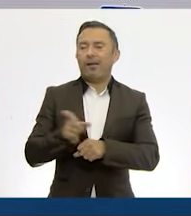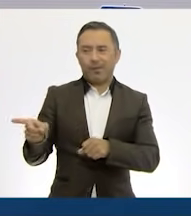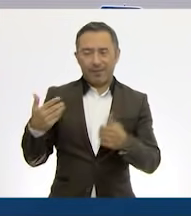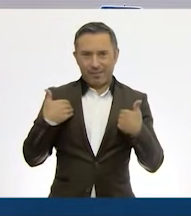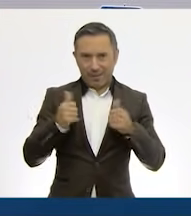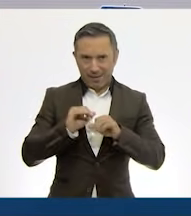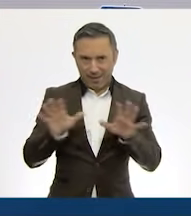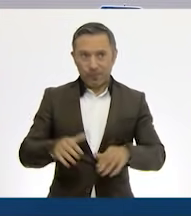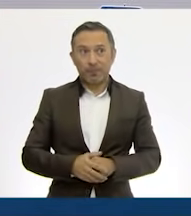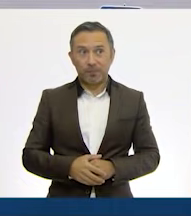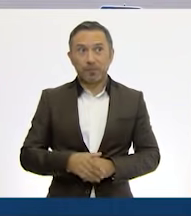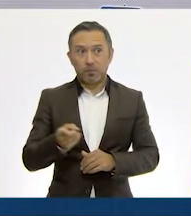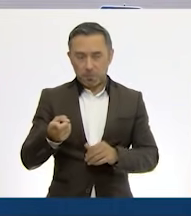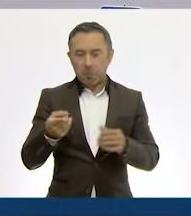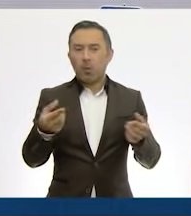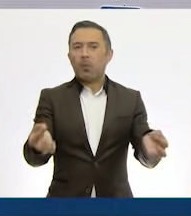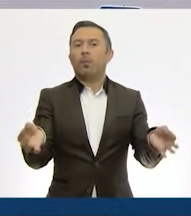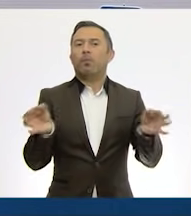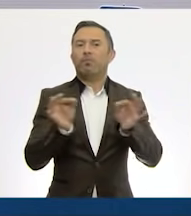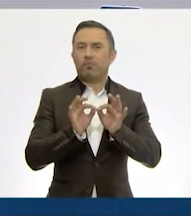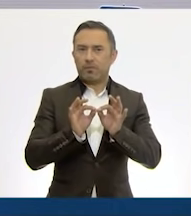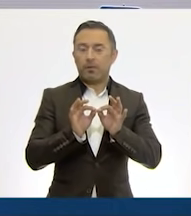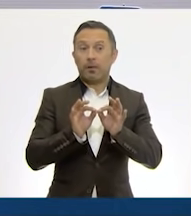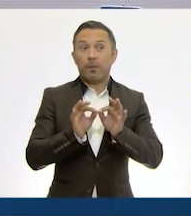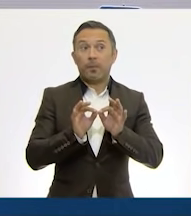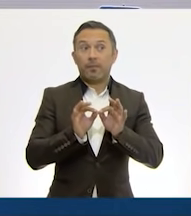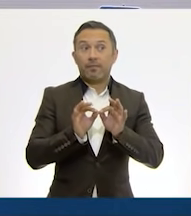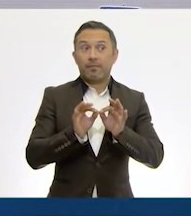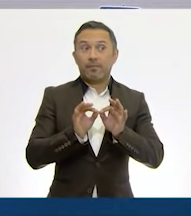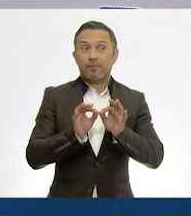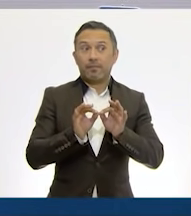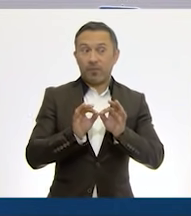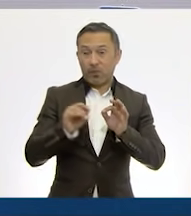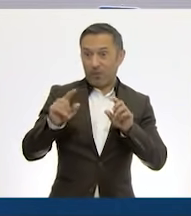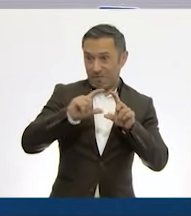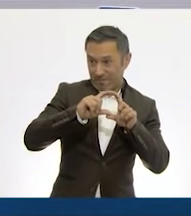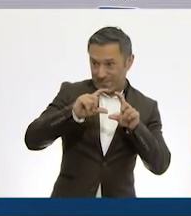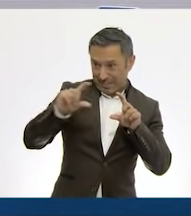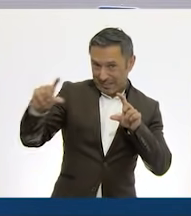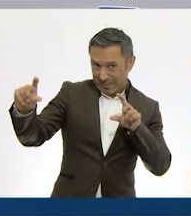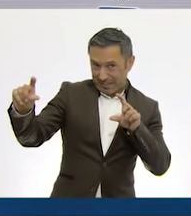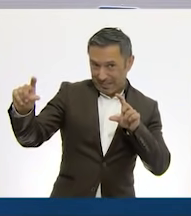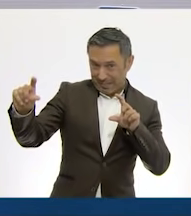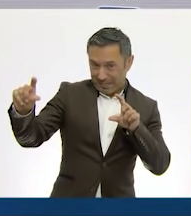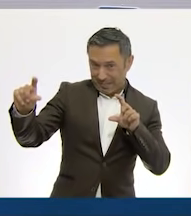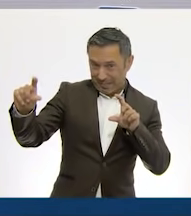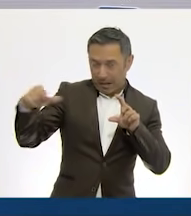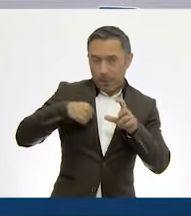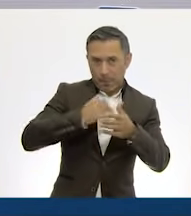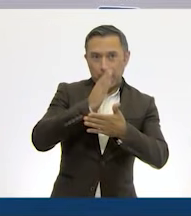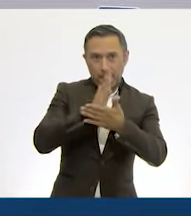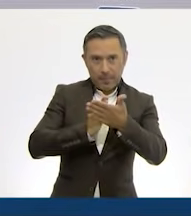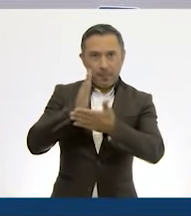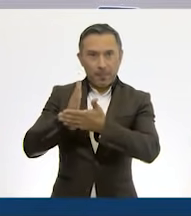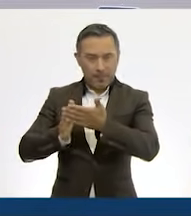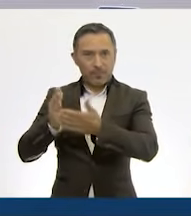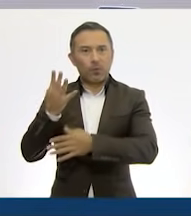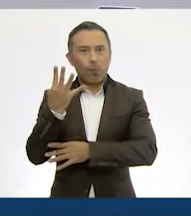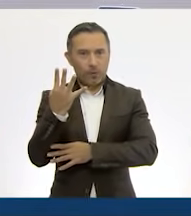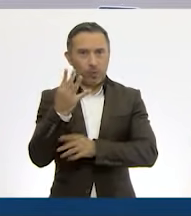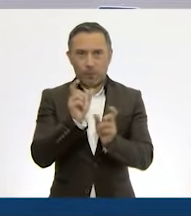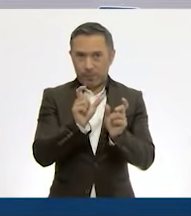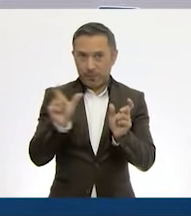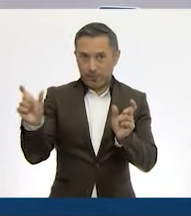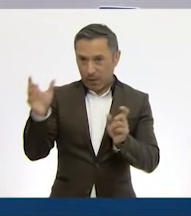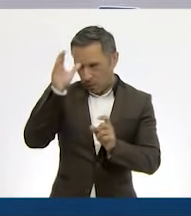dobleces para que nuestra pista ahora quede fraccionaria en cuatro, fraccionada más bien, en cuatro partes. Ajá. ¿Me podrías